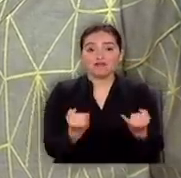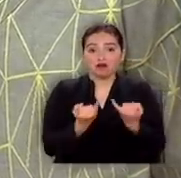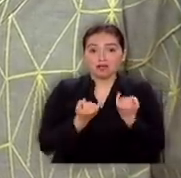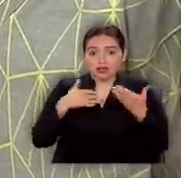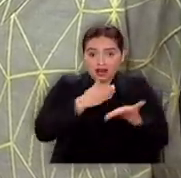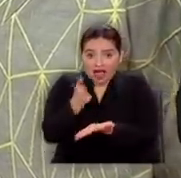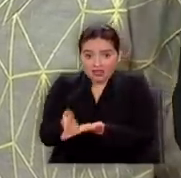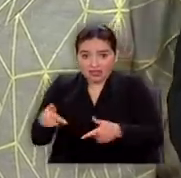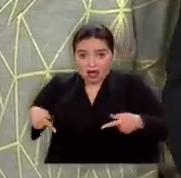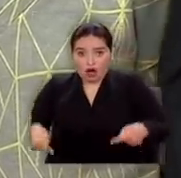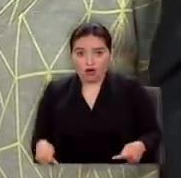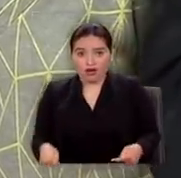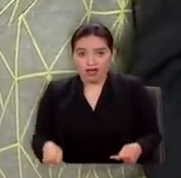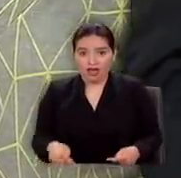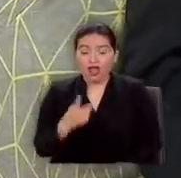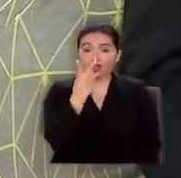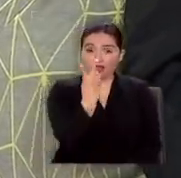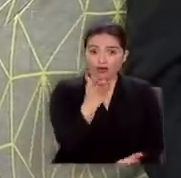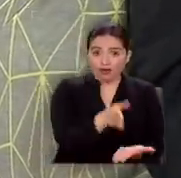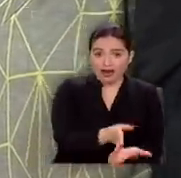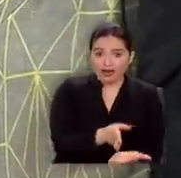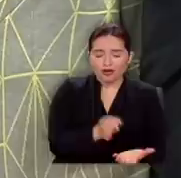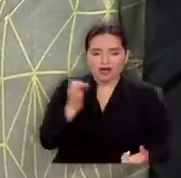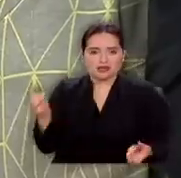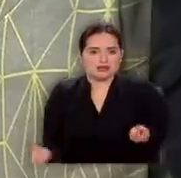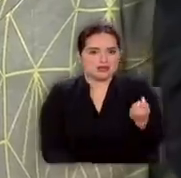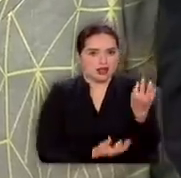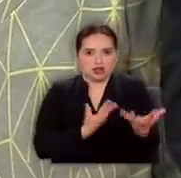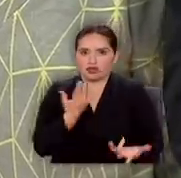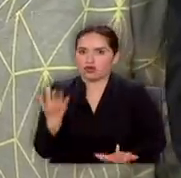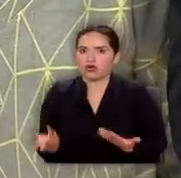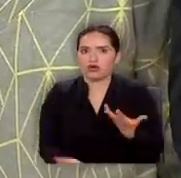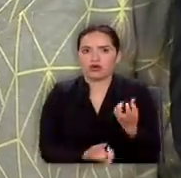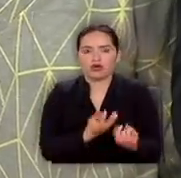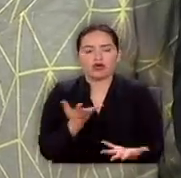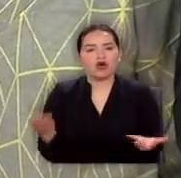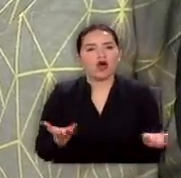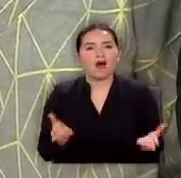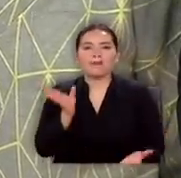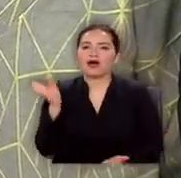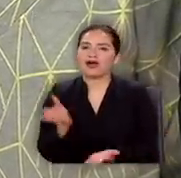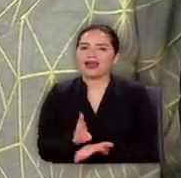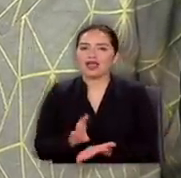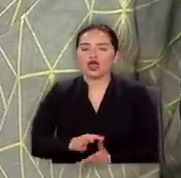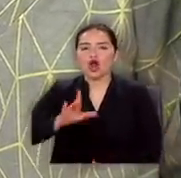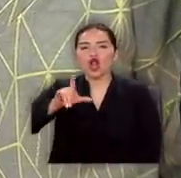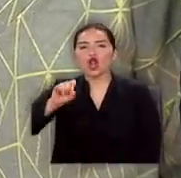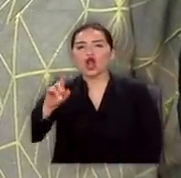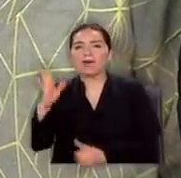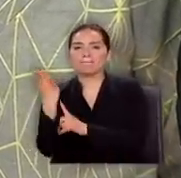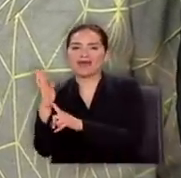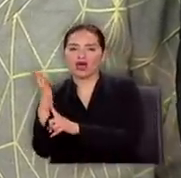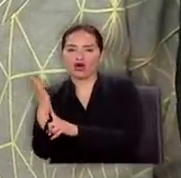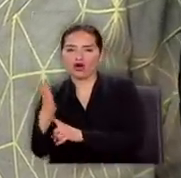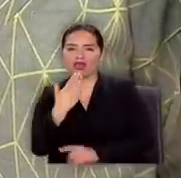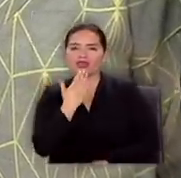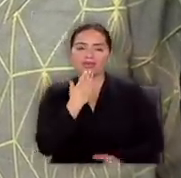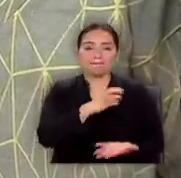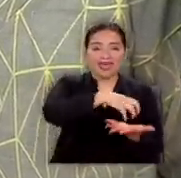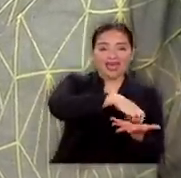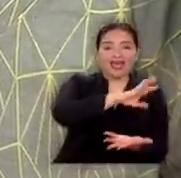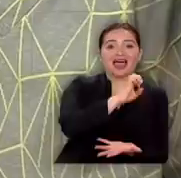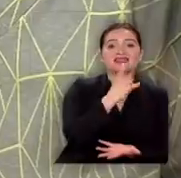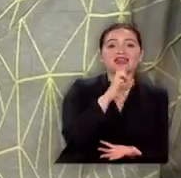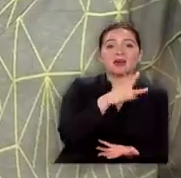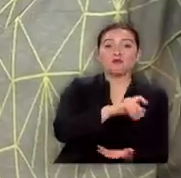este momento dos de ellos por incendio como en el caso de un colegio en los espejos y otro colegio en que tenemos la región de